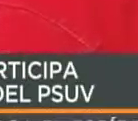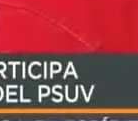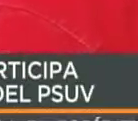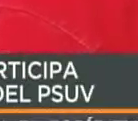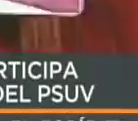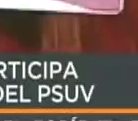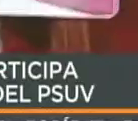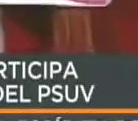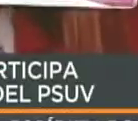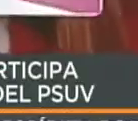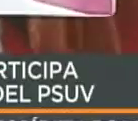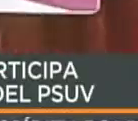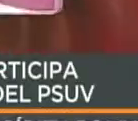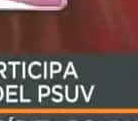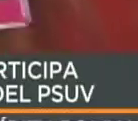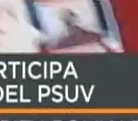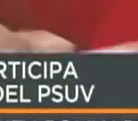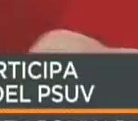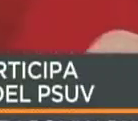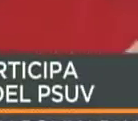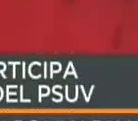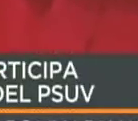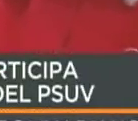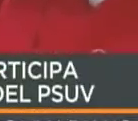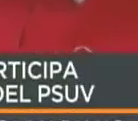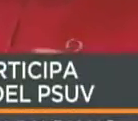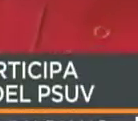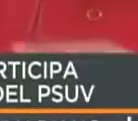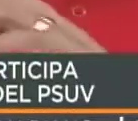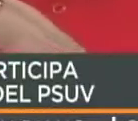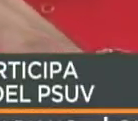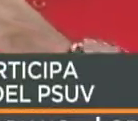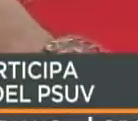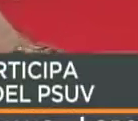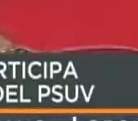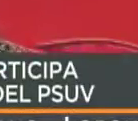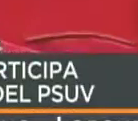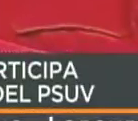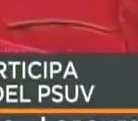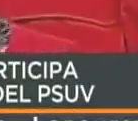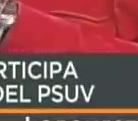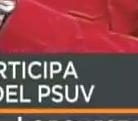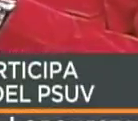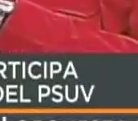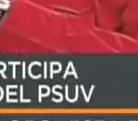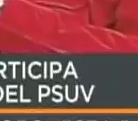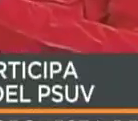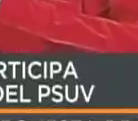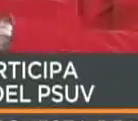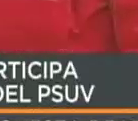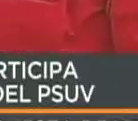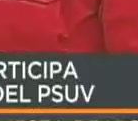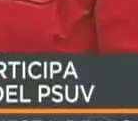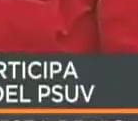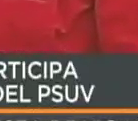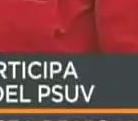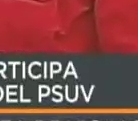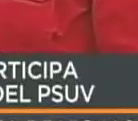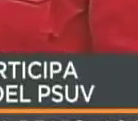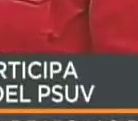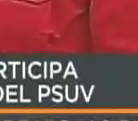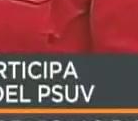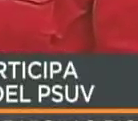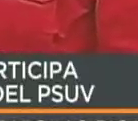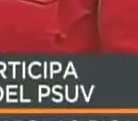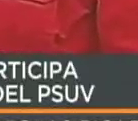el país, ya con su carnet del Partido Socialista Unido de Venezuela, en compañía de la primera combatiente Cilia Flores. Queda registrado más de